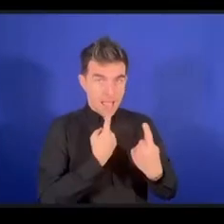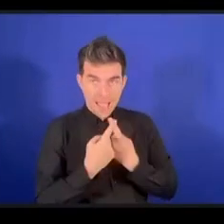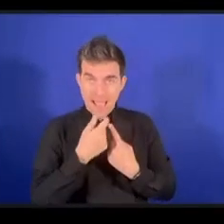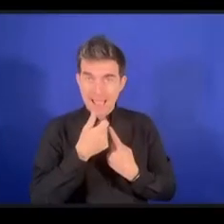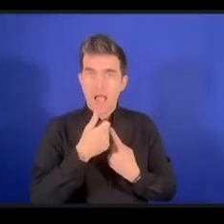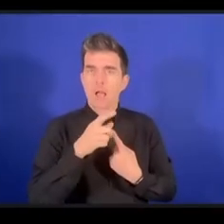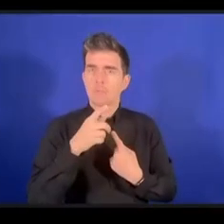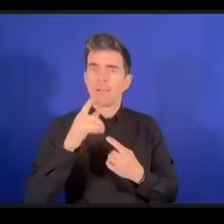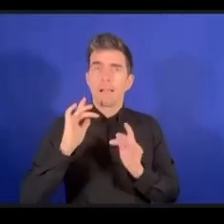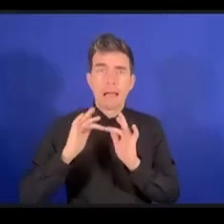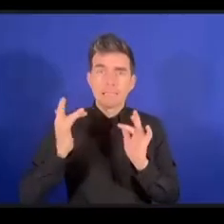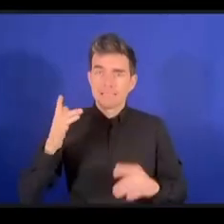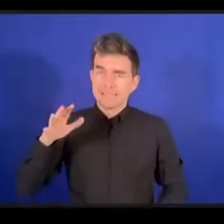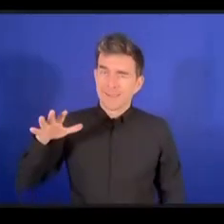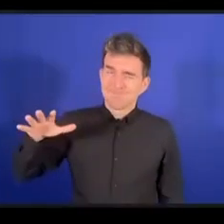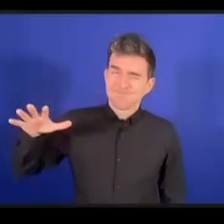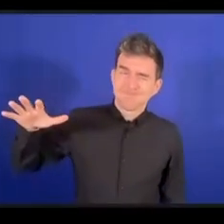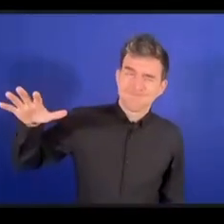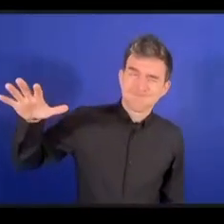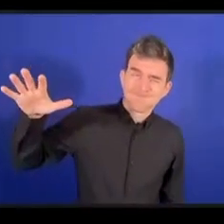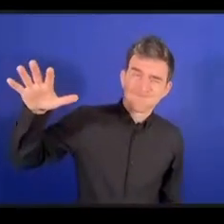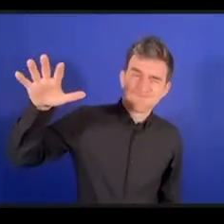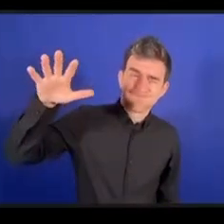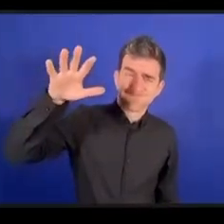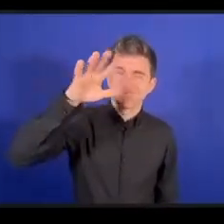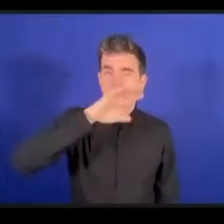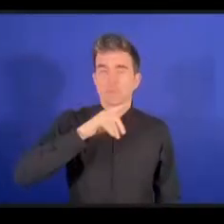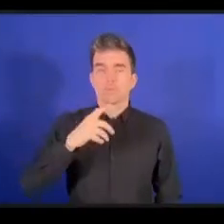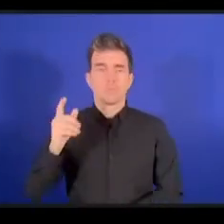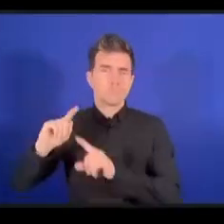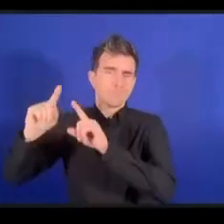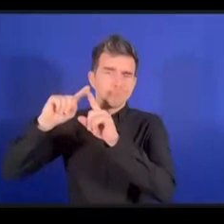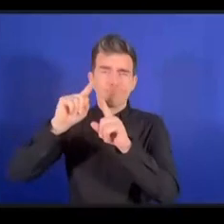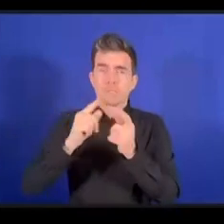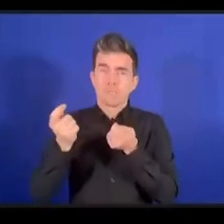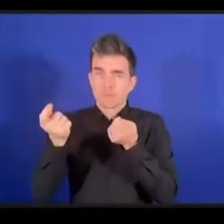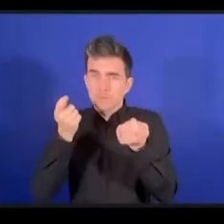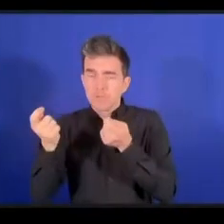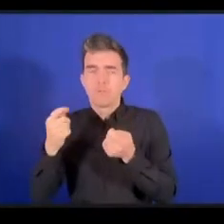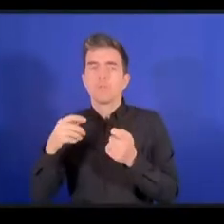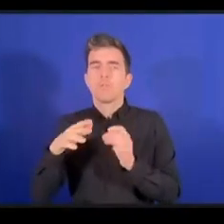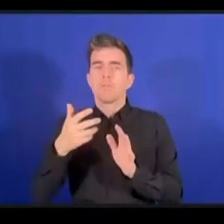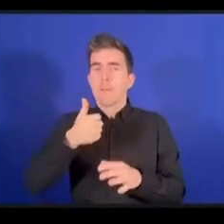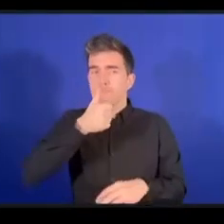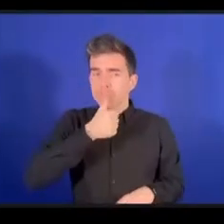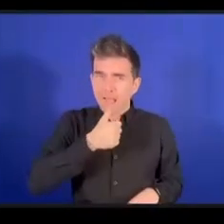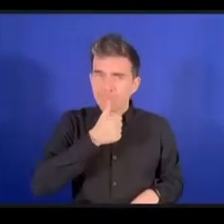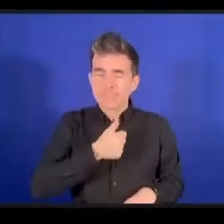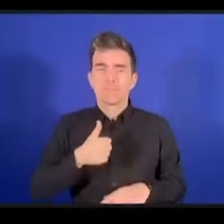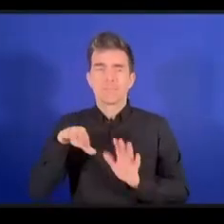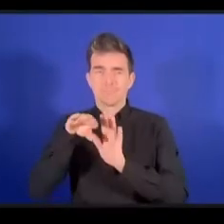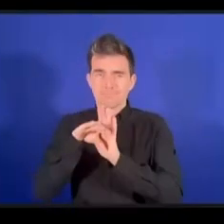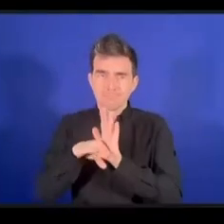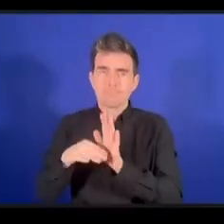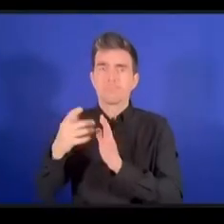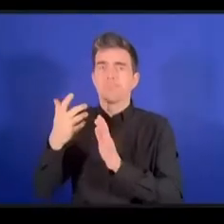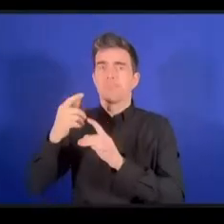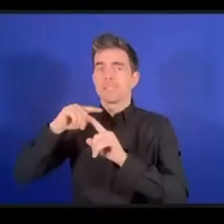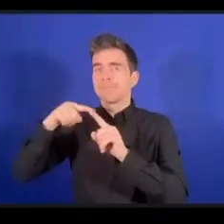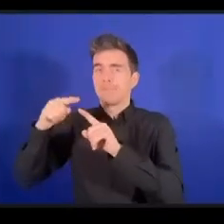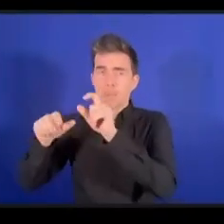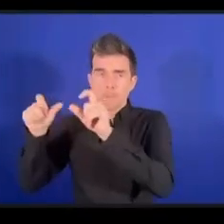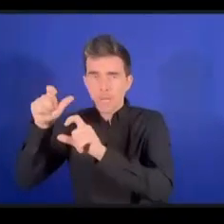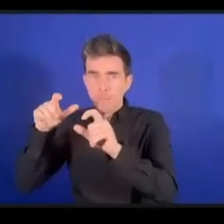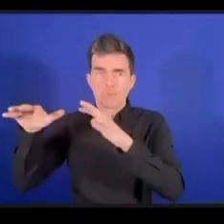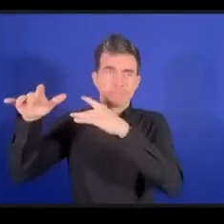y cuestiones que otras personas manejan en las coaliciones dinámicas eh